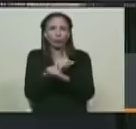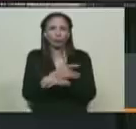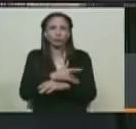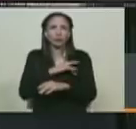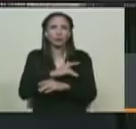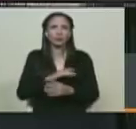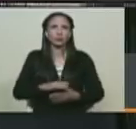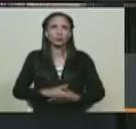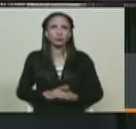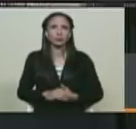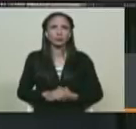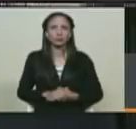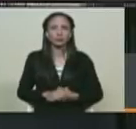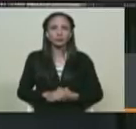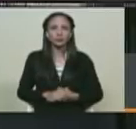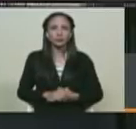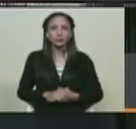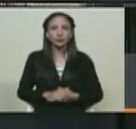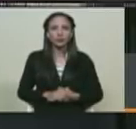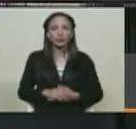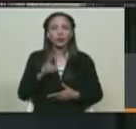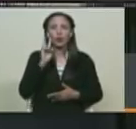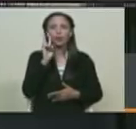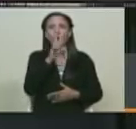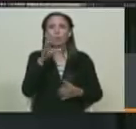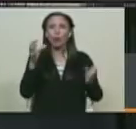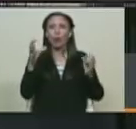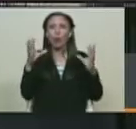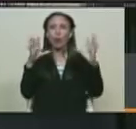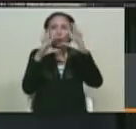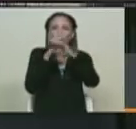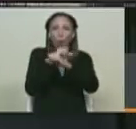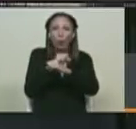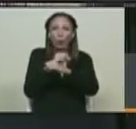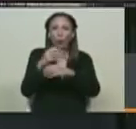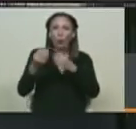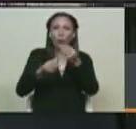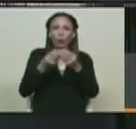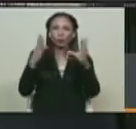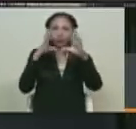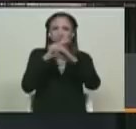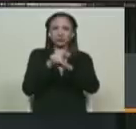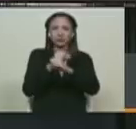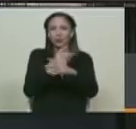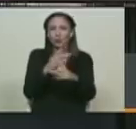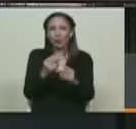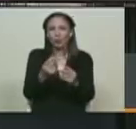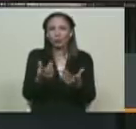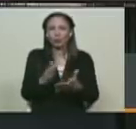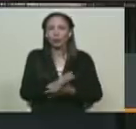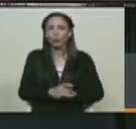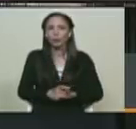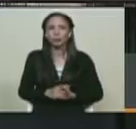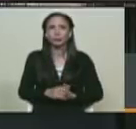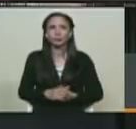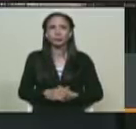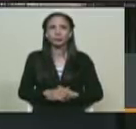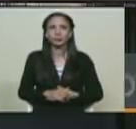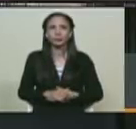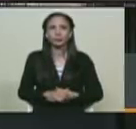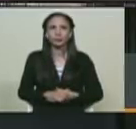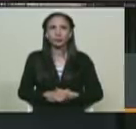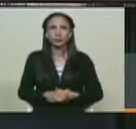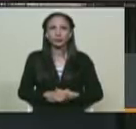esta, ¿ves? Esta sombra, un técnico de iluminación debería corregir esta. Estas sombras no deberían existir. ¿Se dan